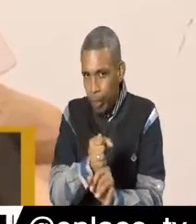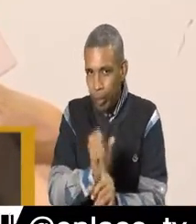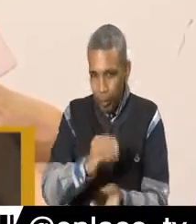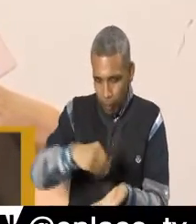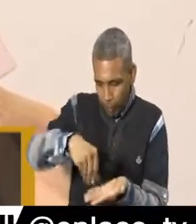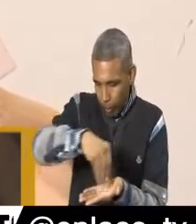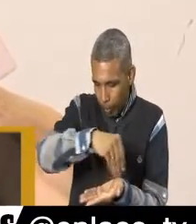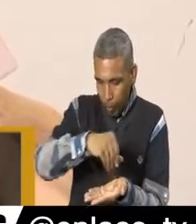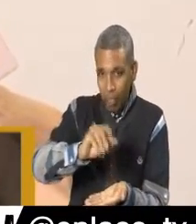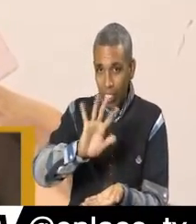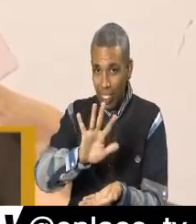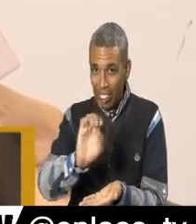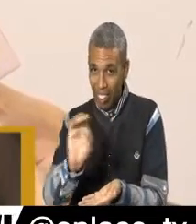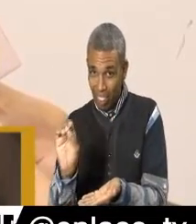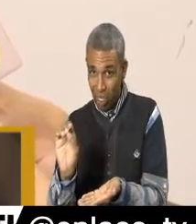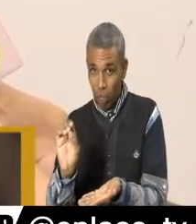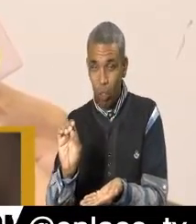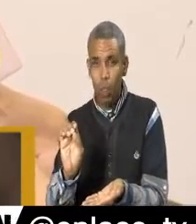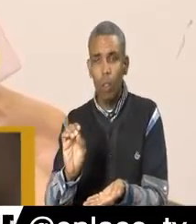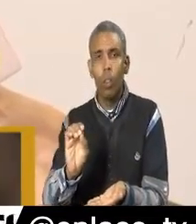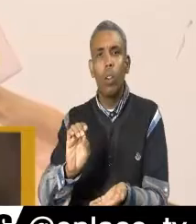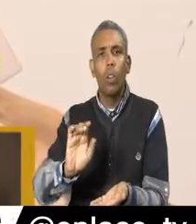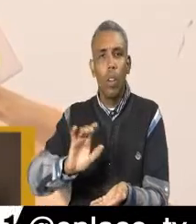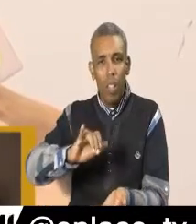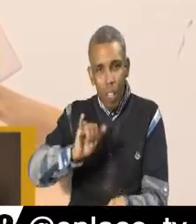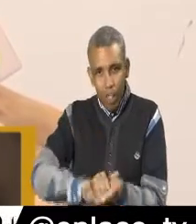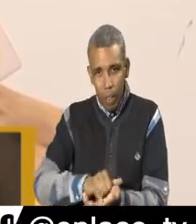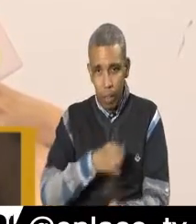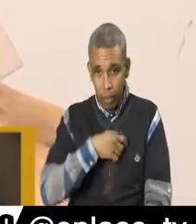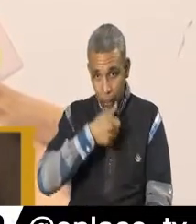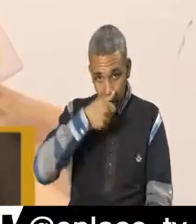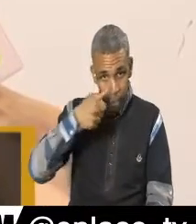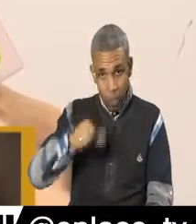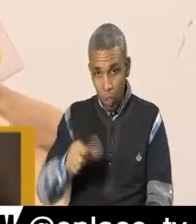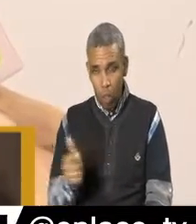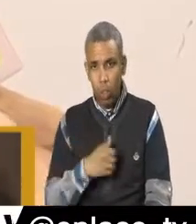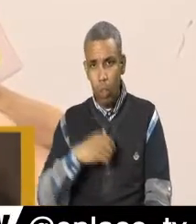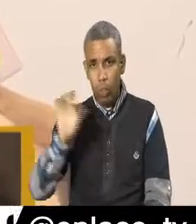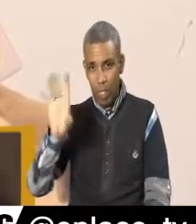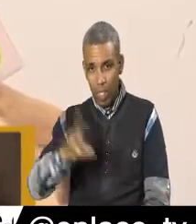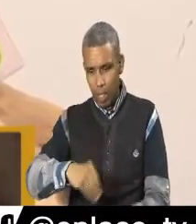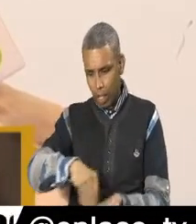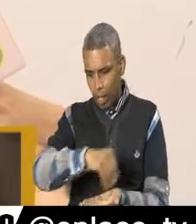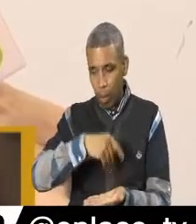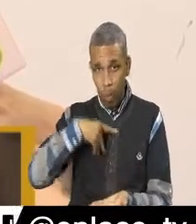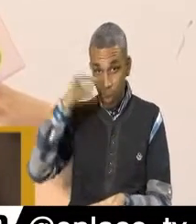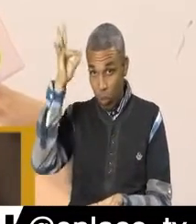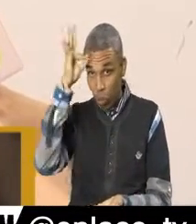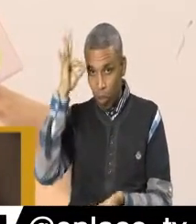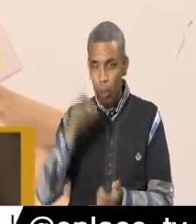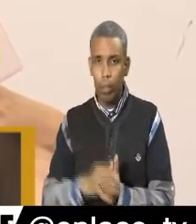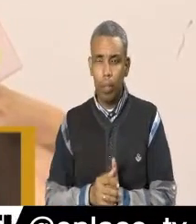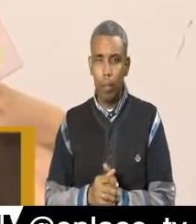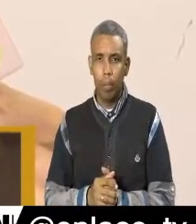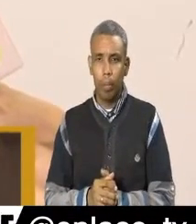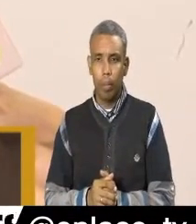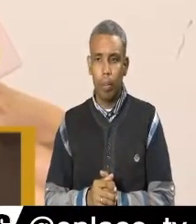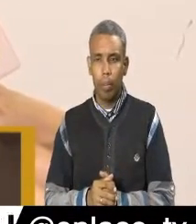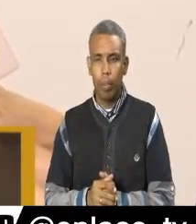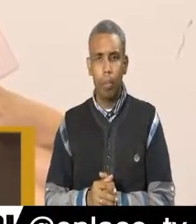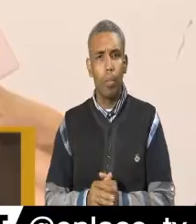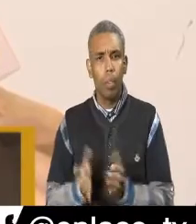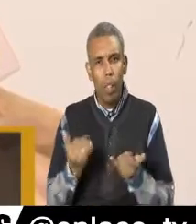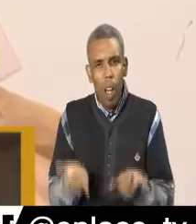de 15 gramos de base de coca y 10 de clorhidrato de cocaína. En este momento tenemos investigando y estamos verificando